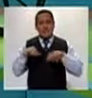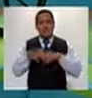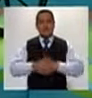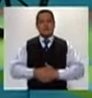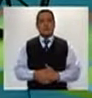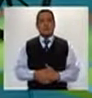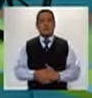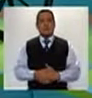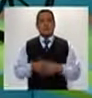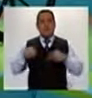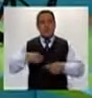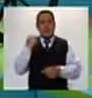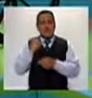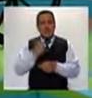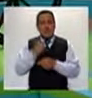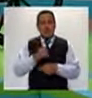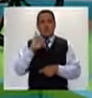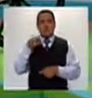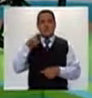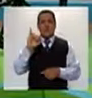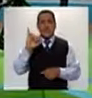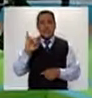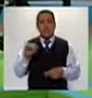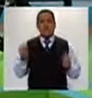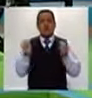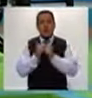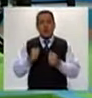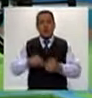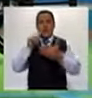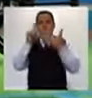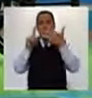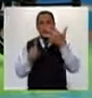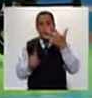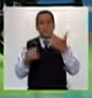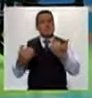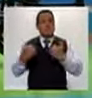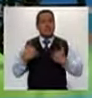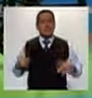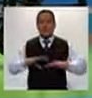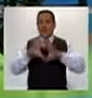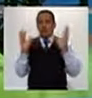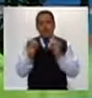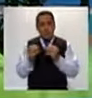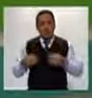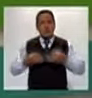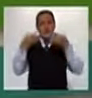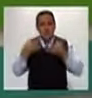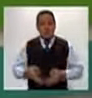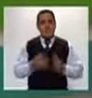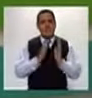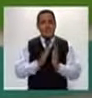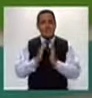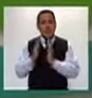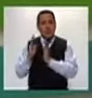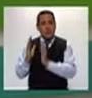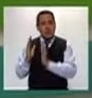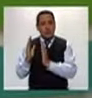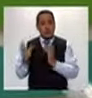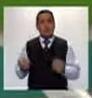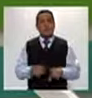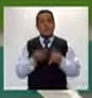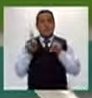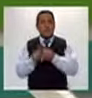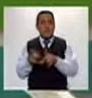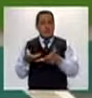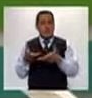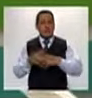del trabajo de inei con la parte del censo se tiene todo en realidad ya preparado el tanto